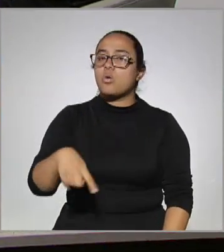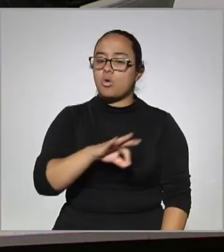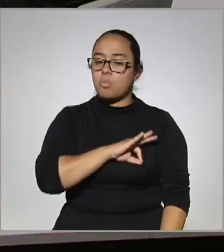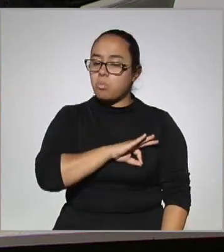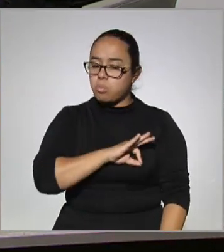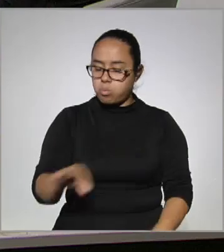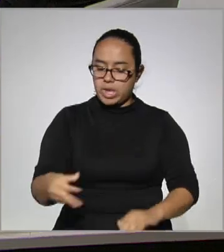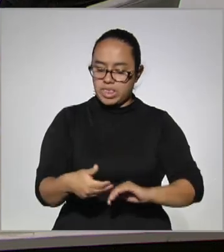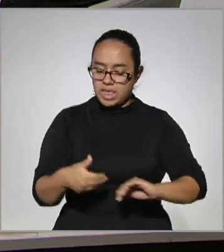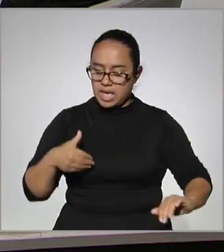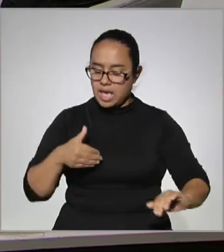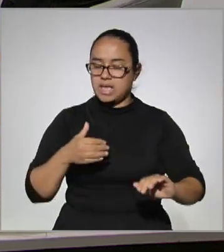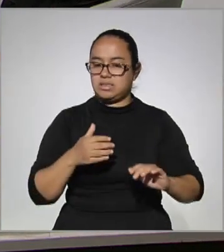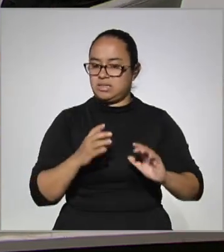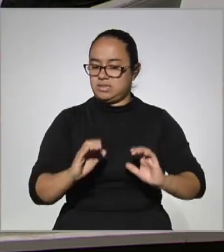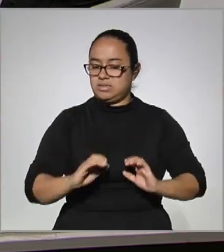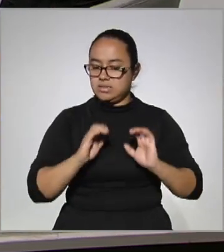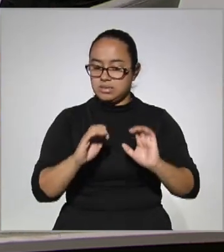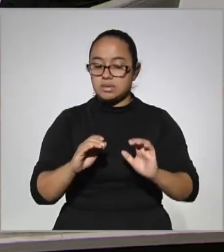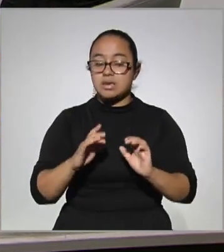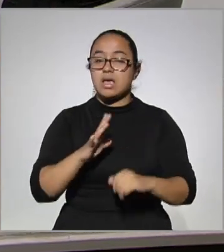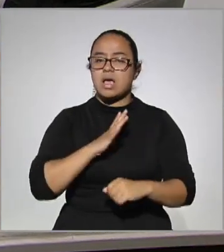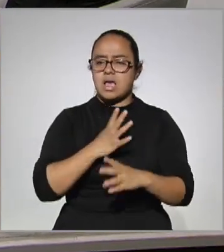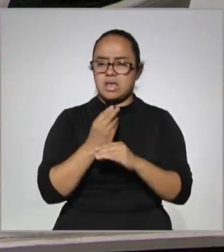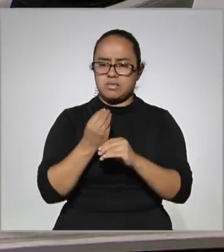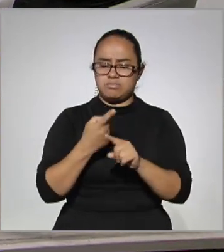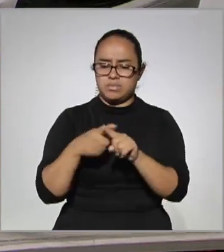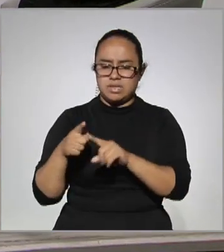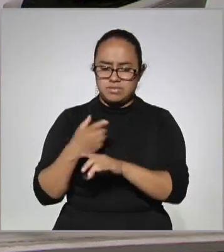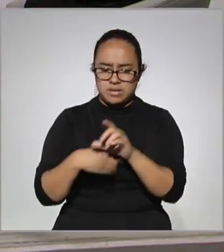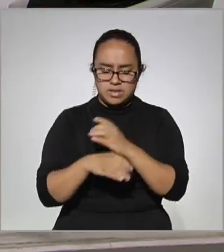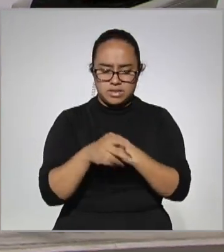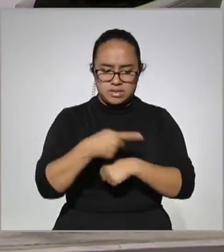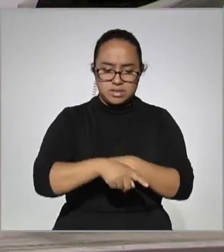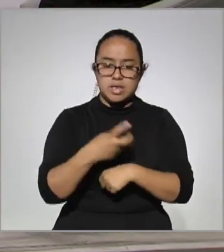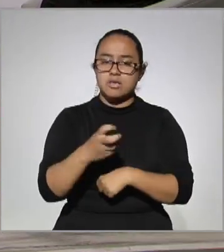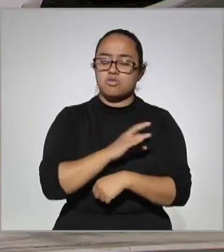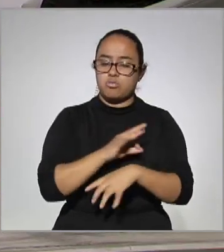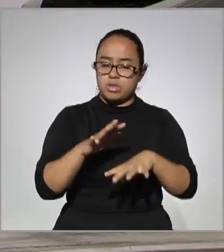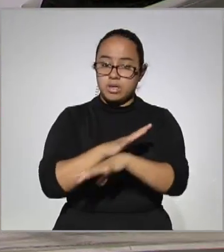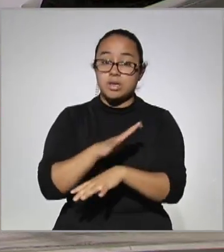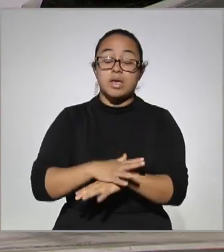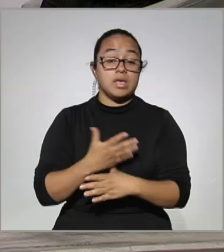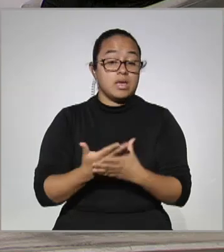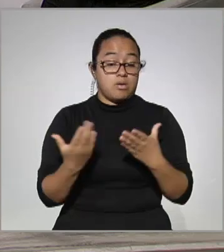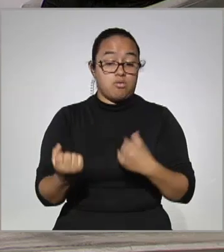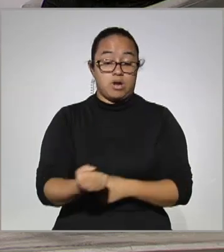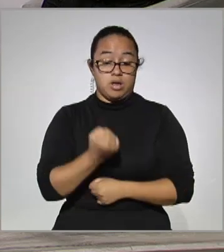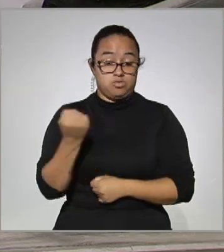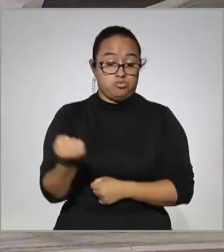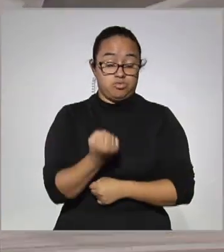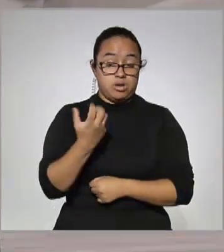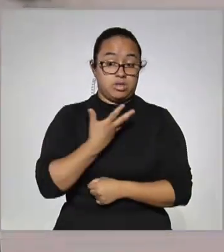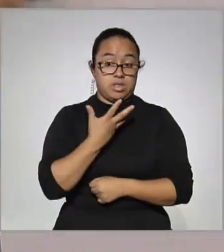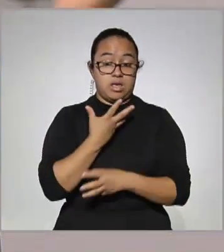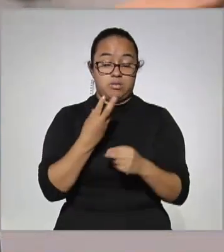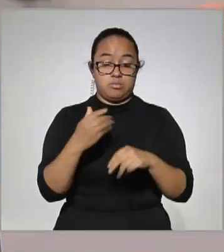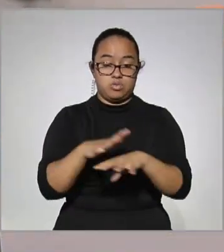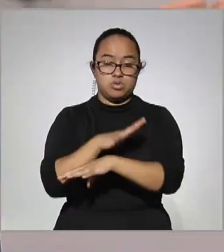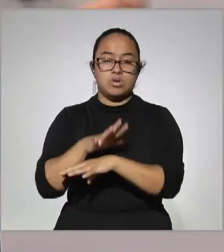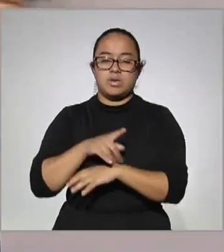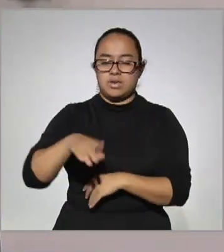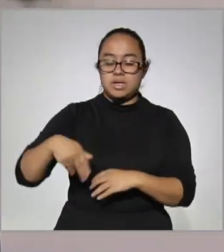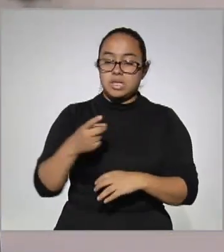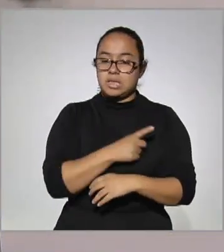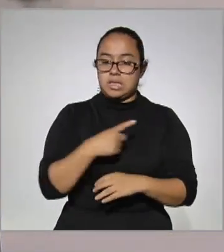de prevenir. Hablamos de factores de riesgo y hay factores de riesgo modificables. Y afortunadamente en son bastante los modificables. Digo, lo que decían,